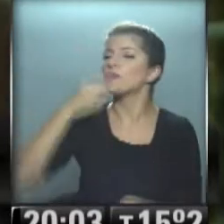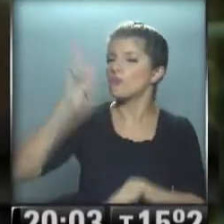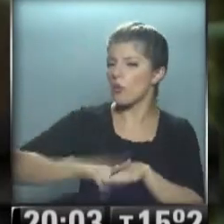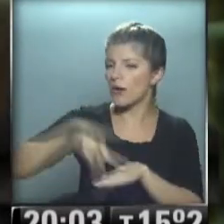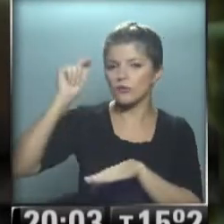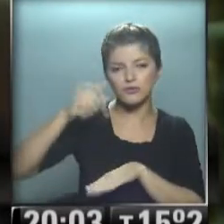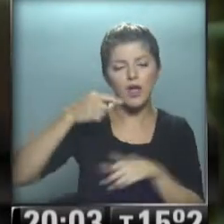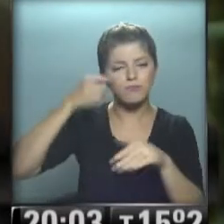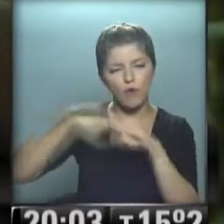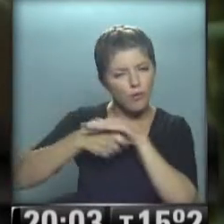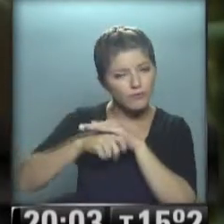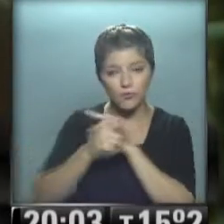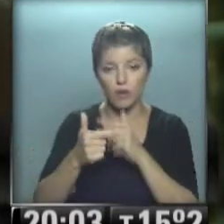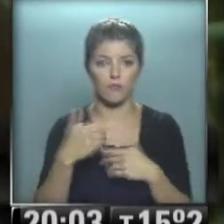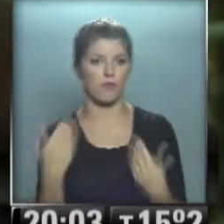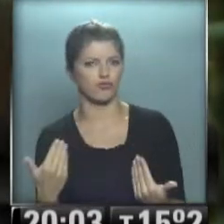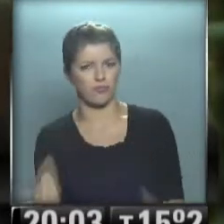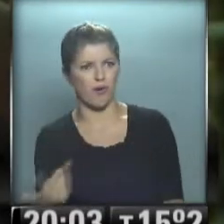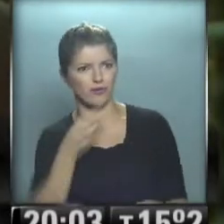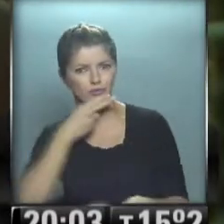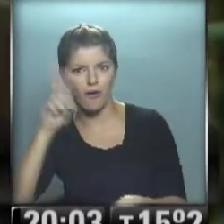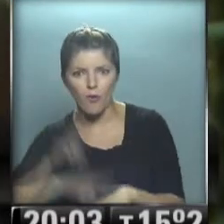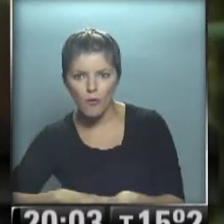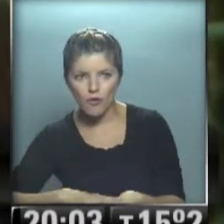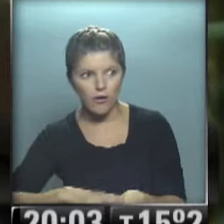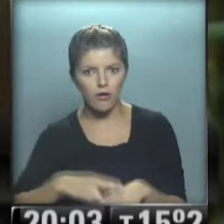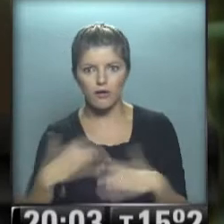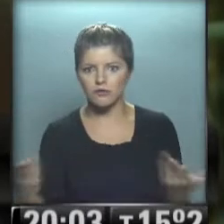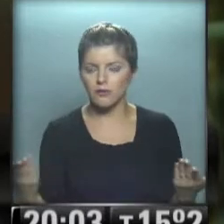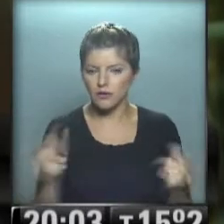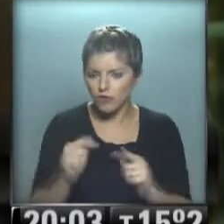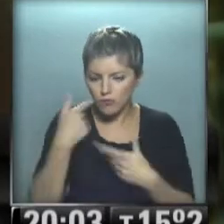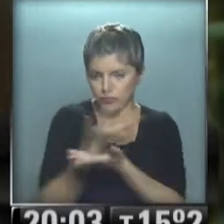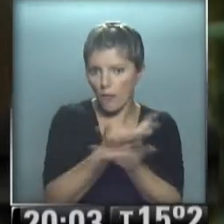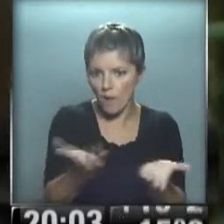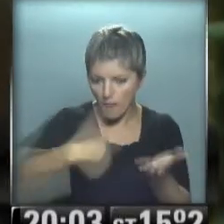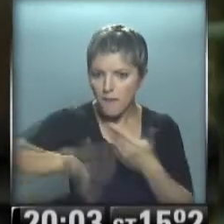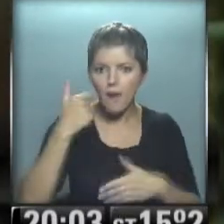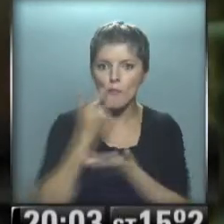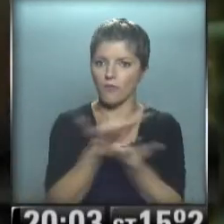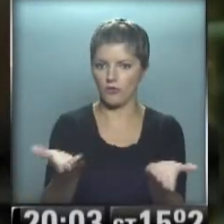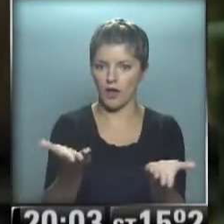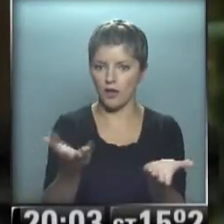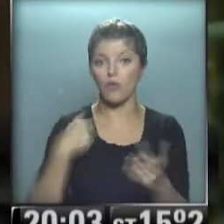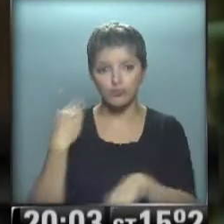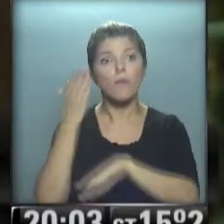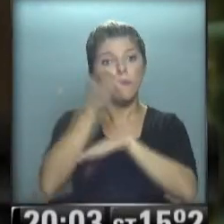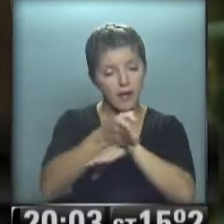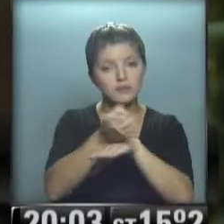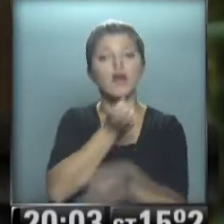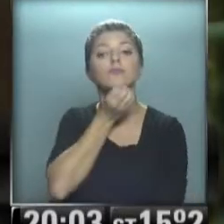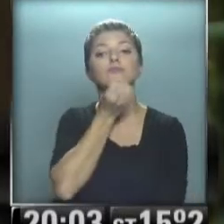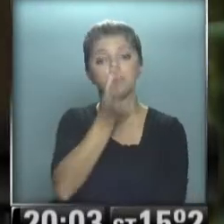cometió un acto de corrupción? Por supuesto que lo juro y lo sostengo, y así lo voy a demostrar cuando vaya